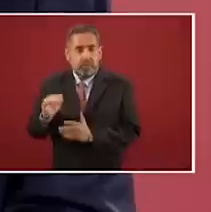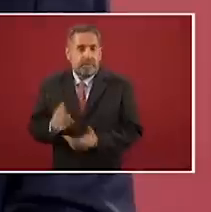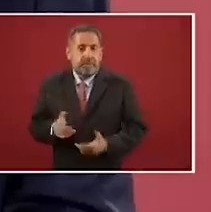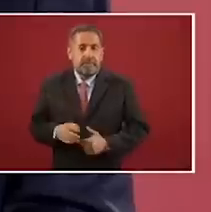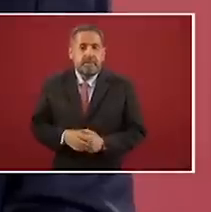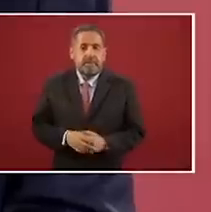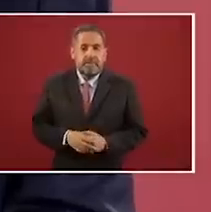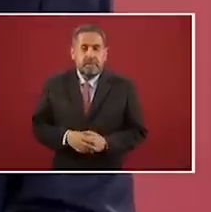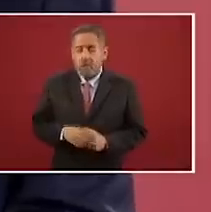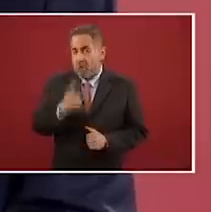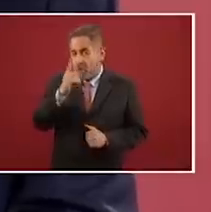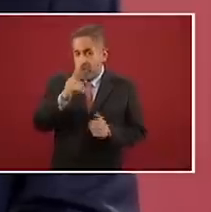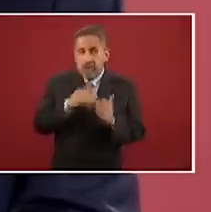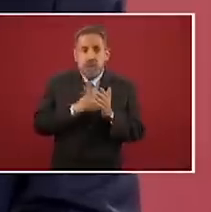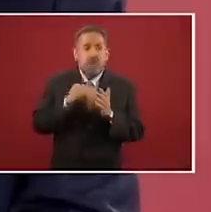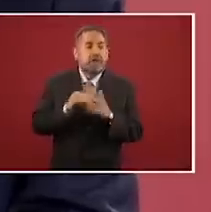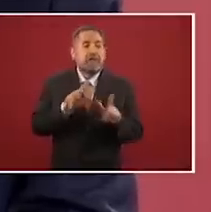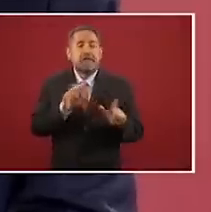De